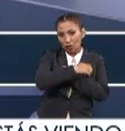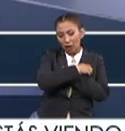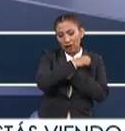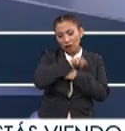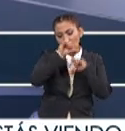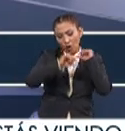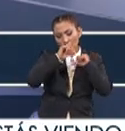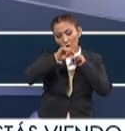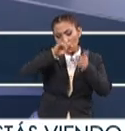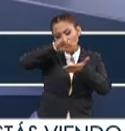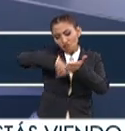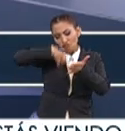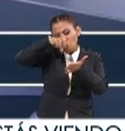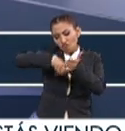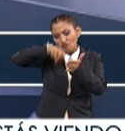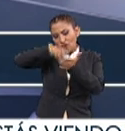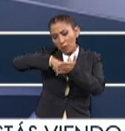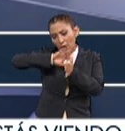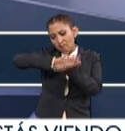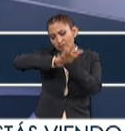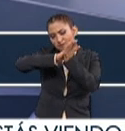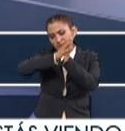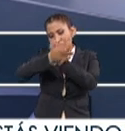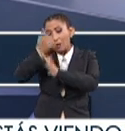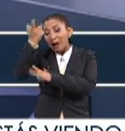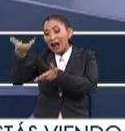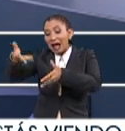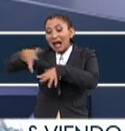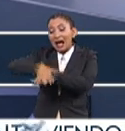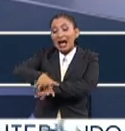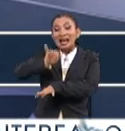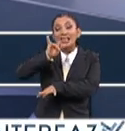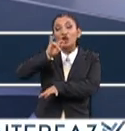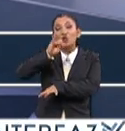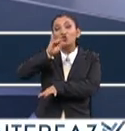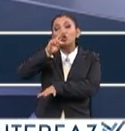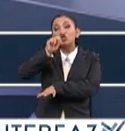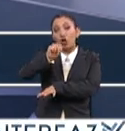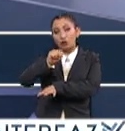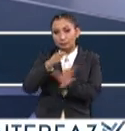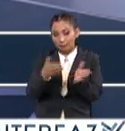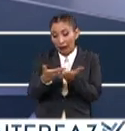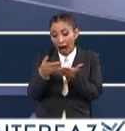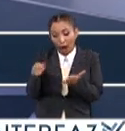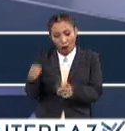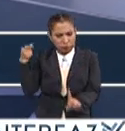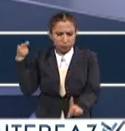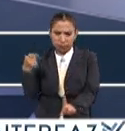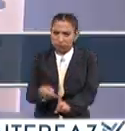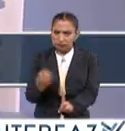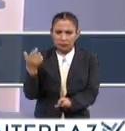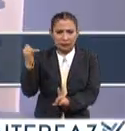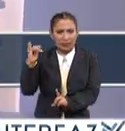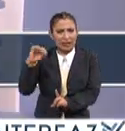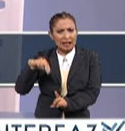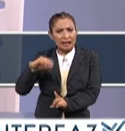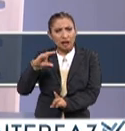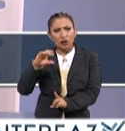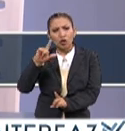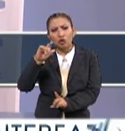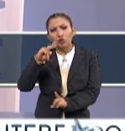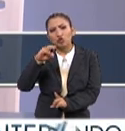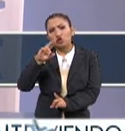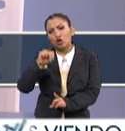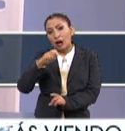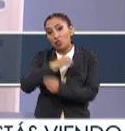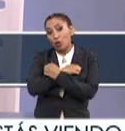ido obviamente formalizando hacia la inclusión. El de hoy es ya netamente de la inclusión educativa